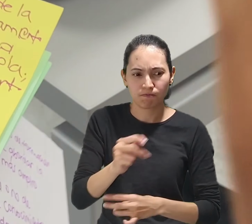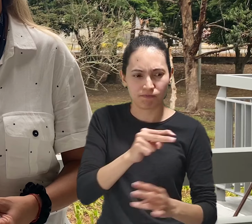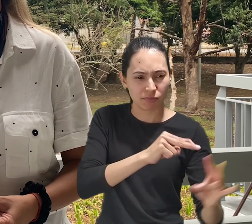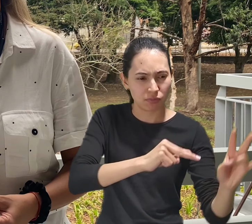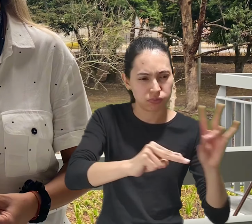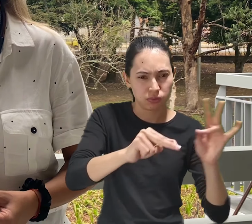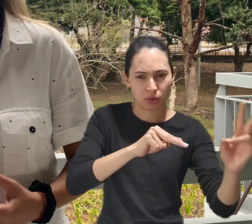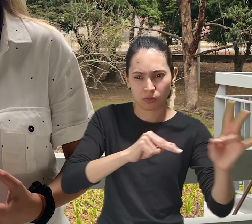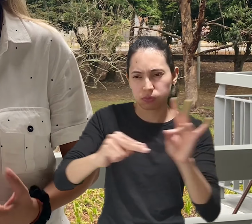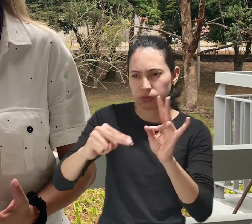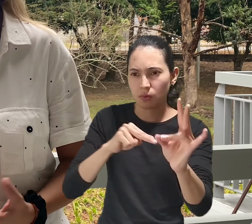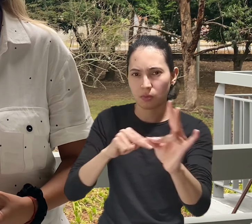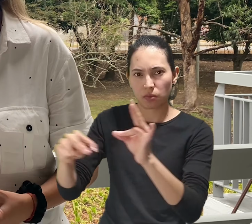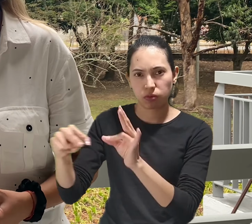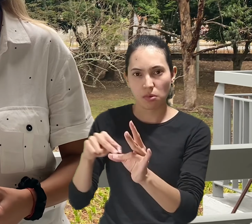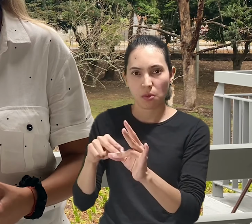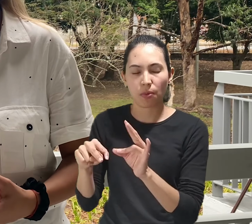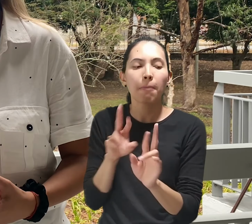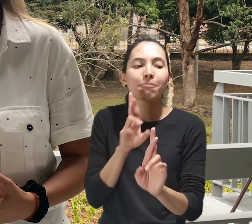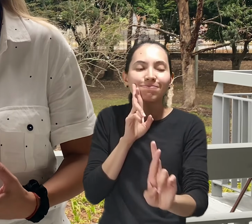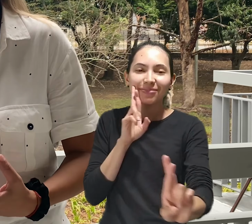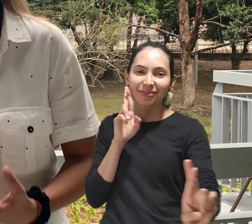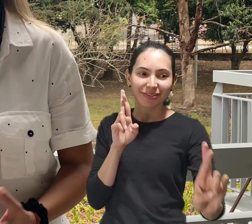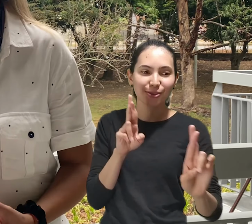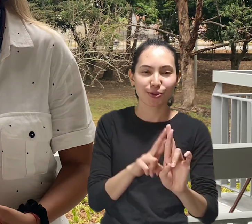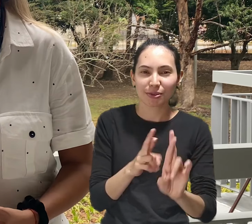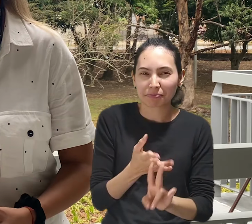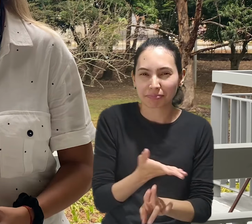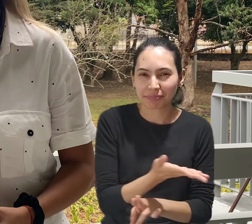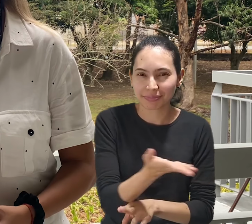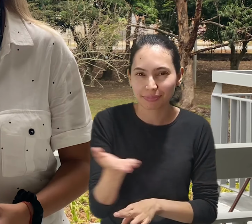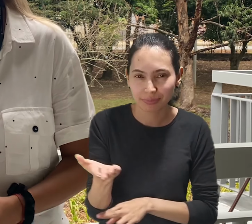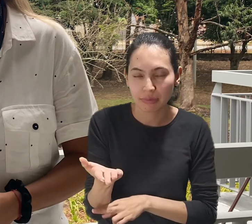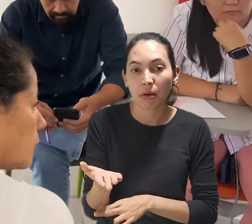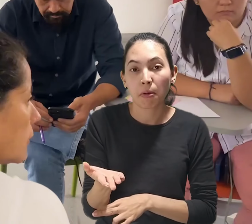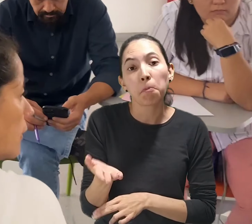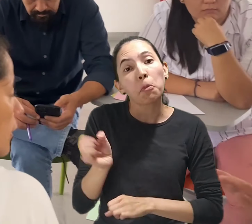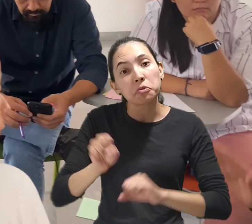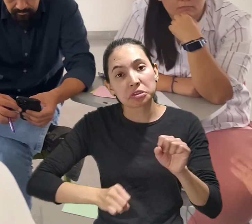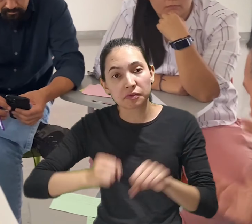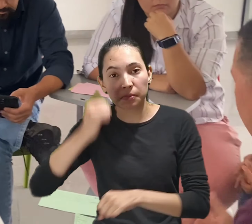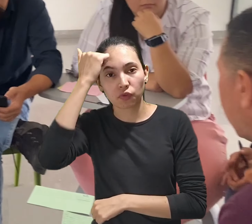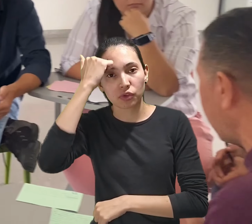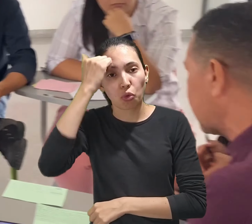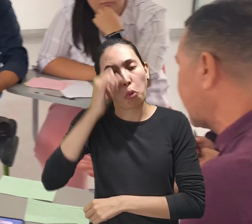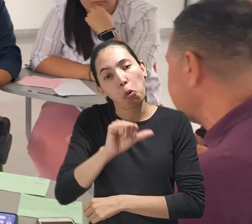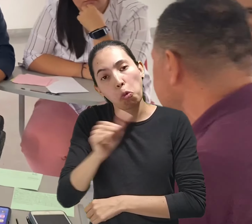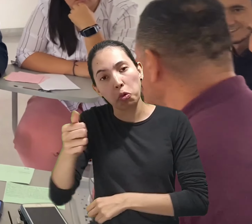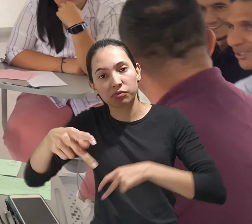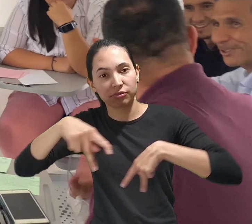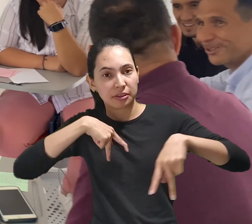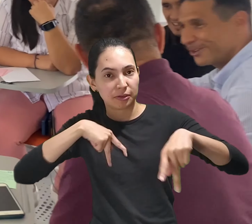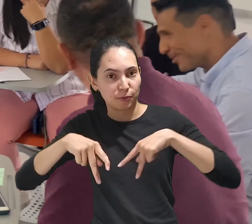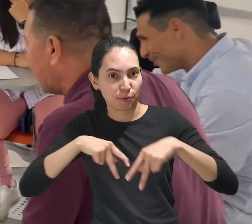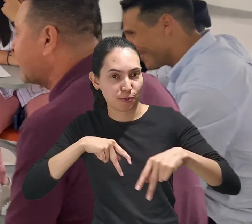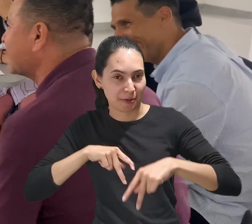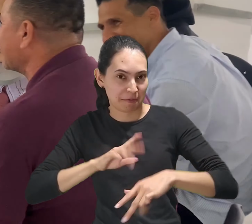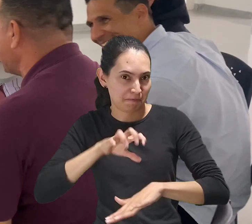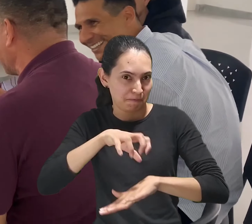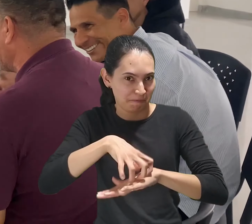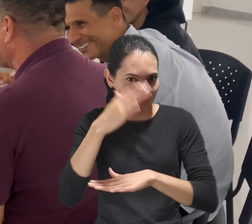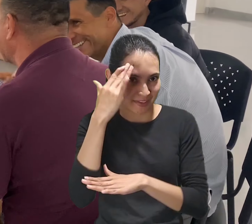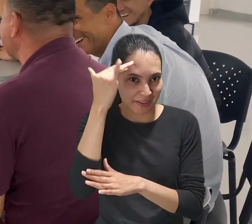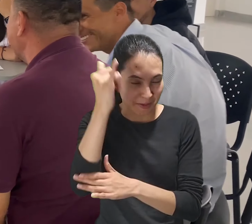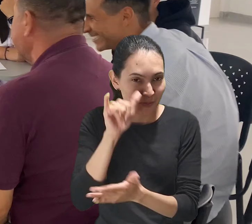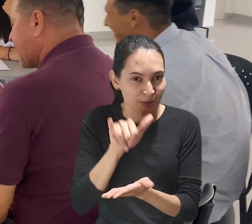ese reconocimiento de las percepciones que tenemos como docentes, como actores dentro